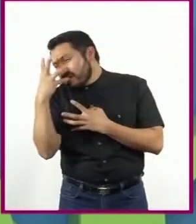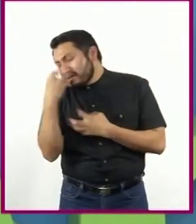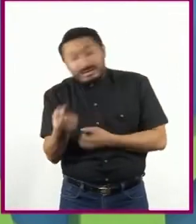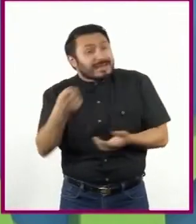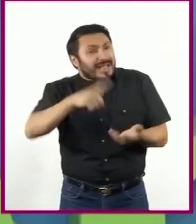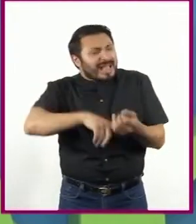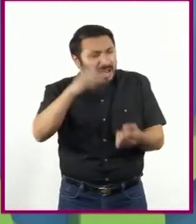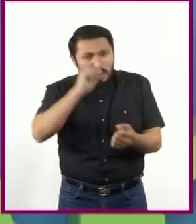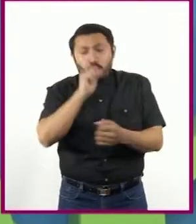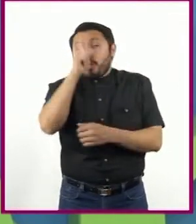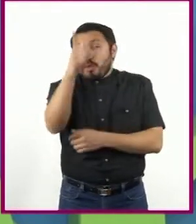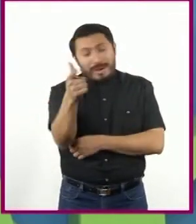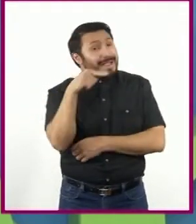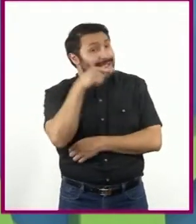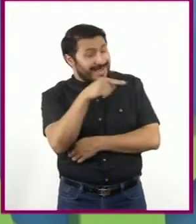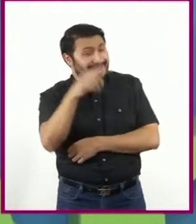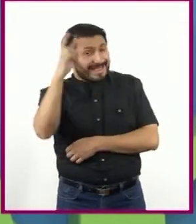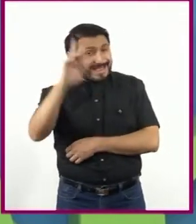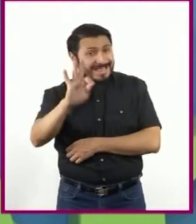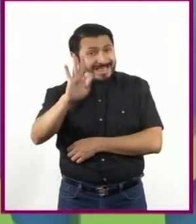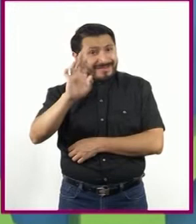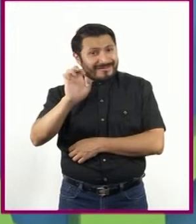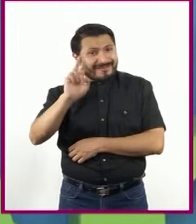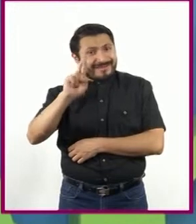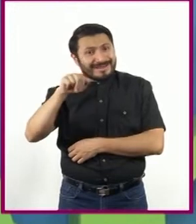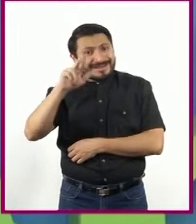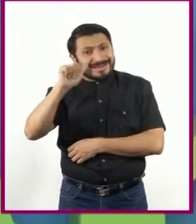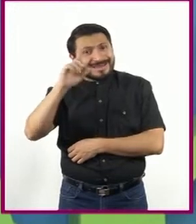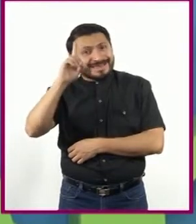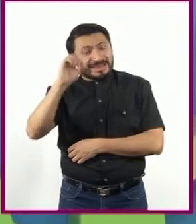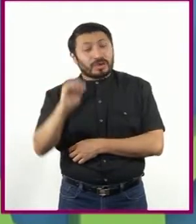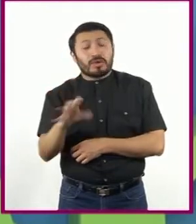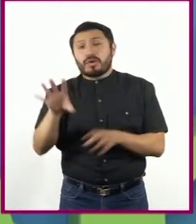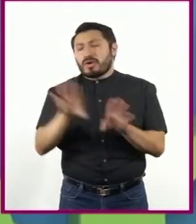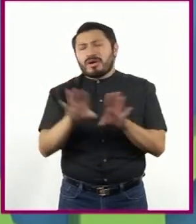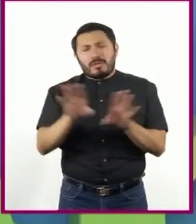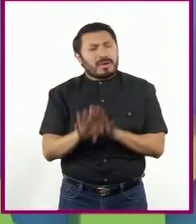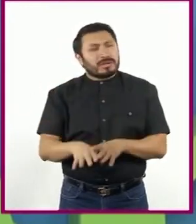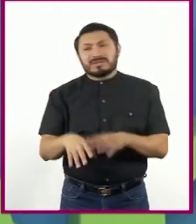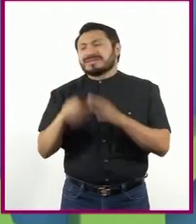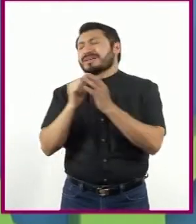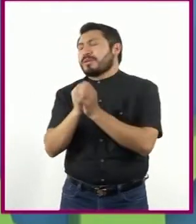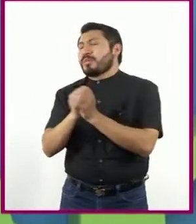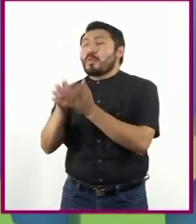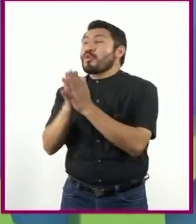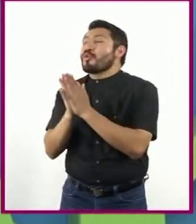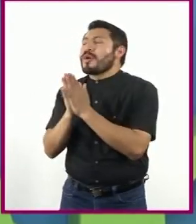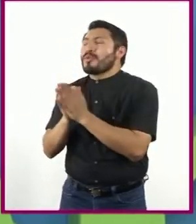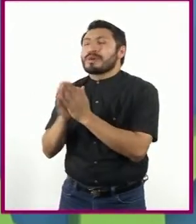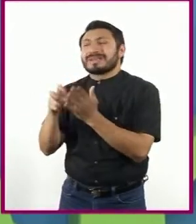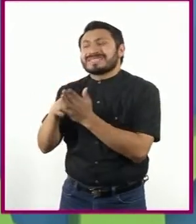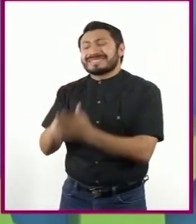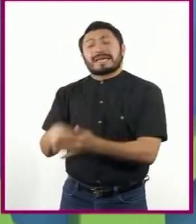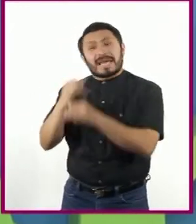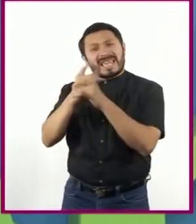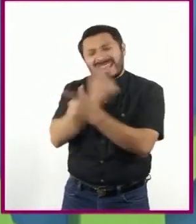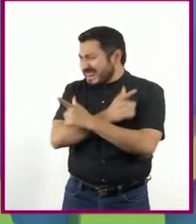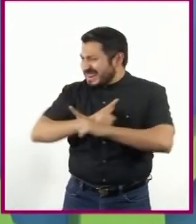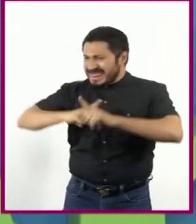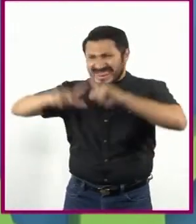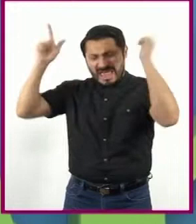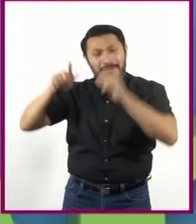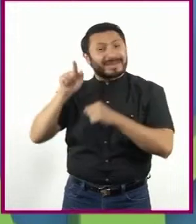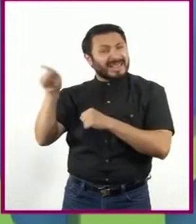alma, Fernando mostraba ímpetus de esperanza al rogar a su pueblo que se liberaran de la opresión francesa